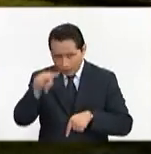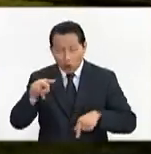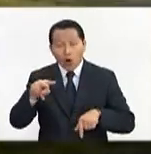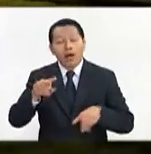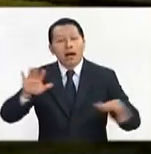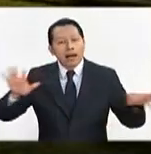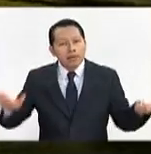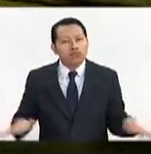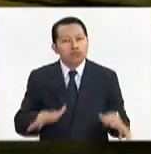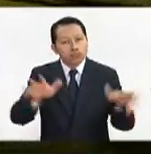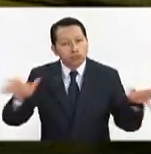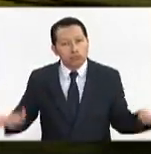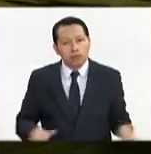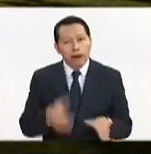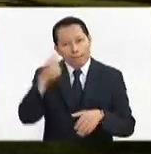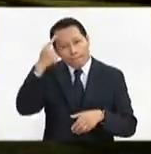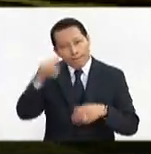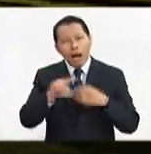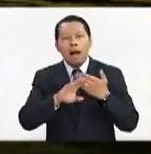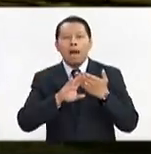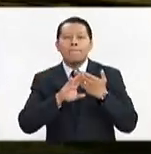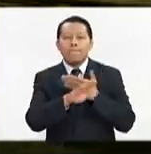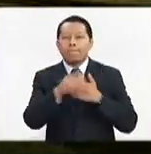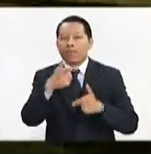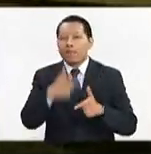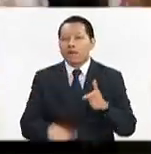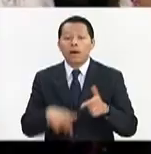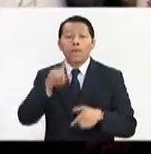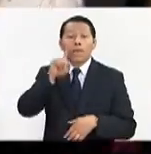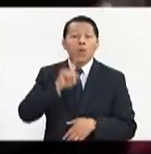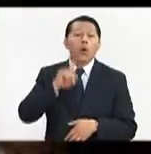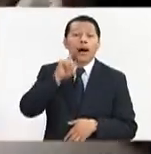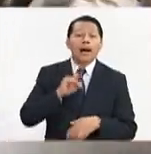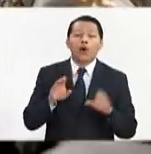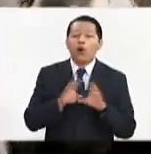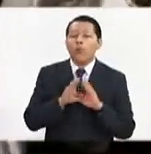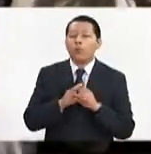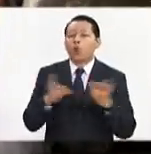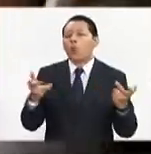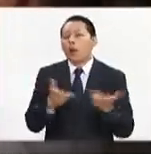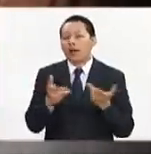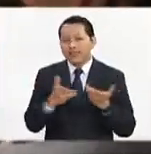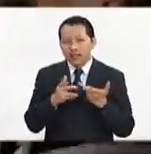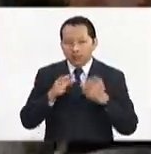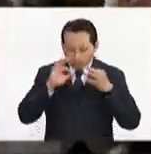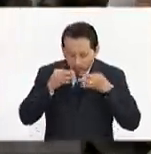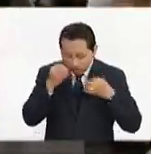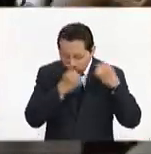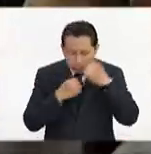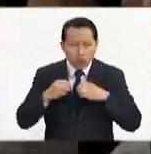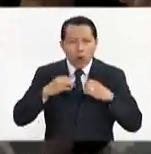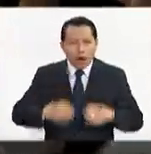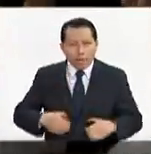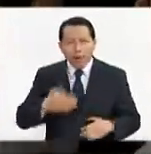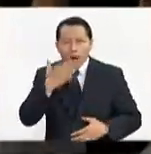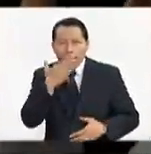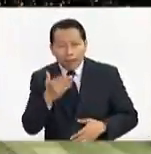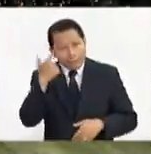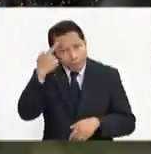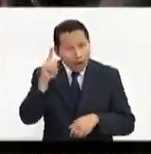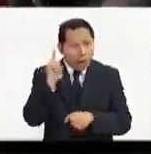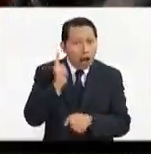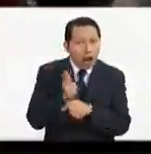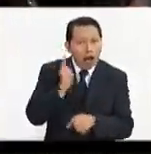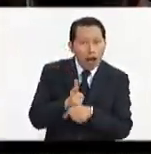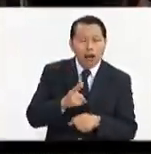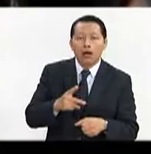muy importante, la cultura de prevención para que las mujeres acudan a realizarse revisiones cotidianas que permitan la detección